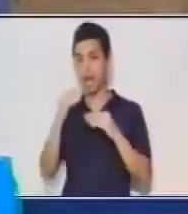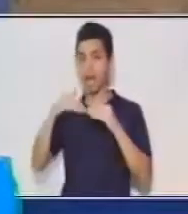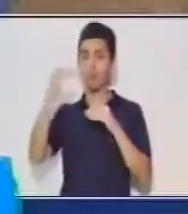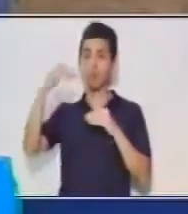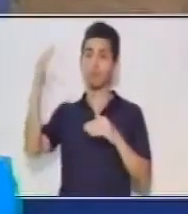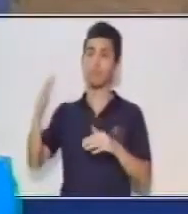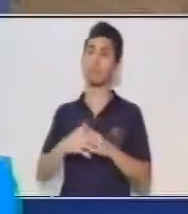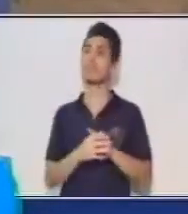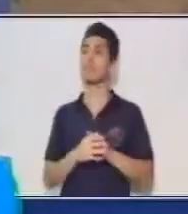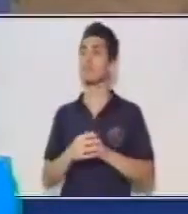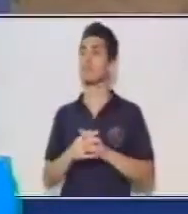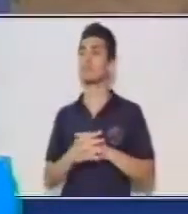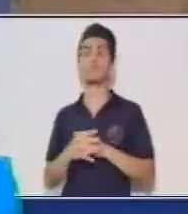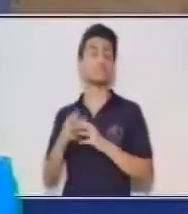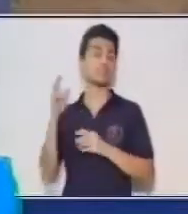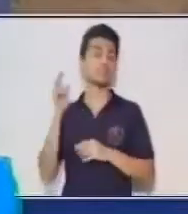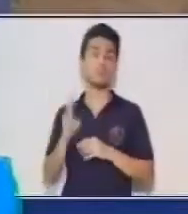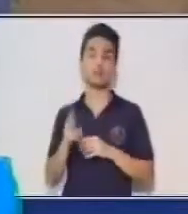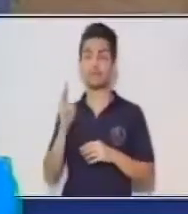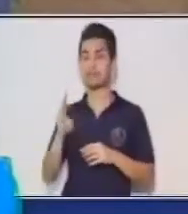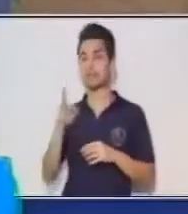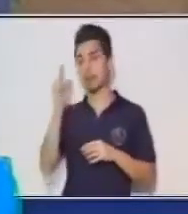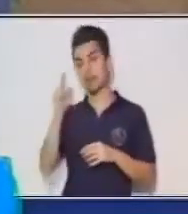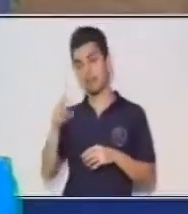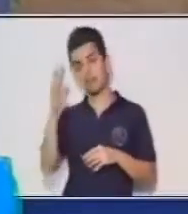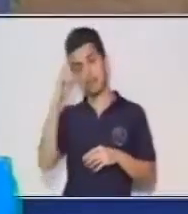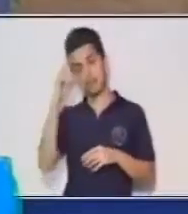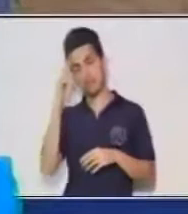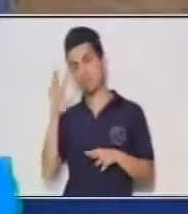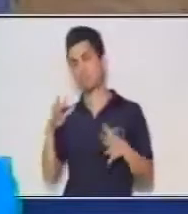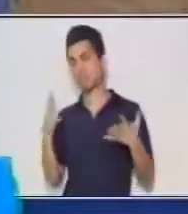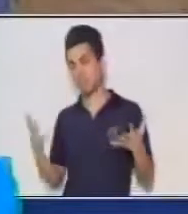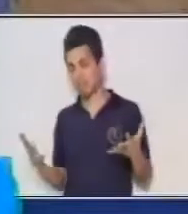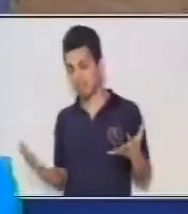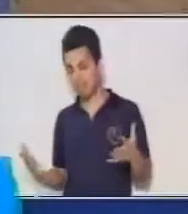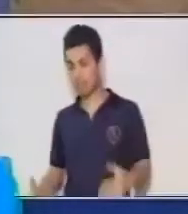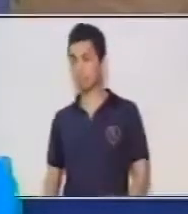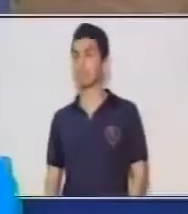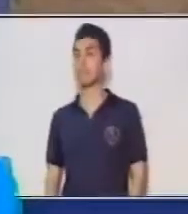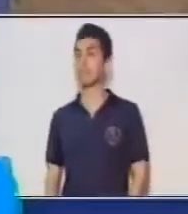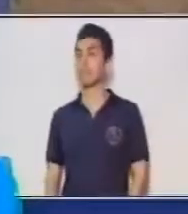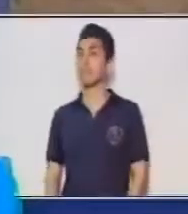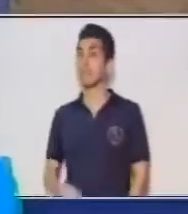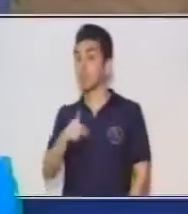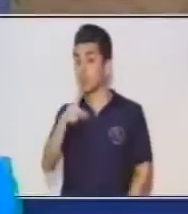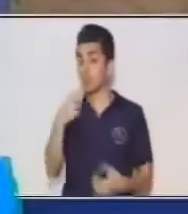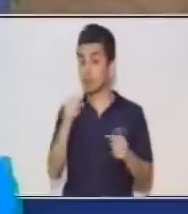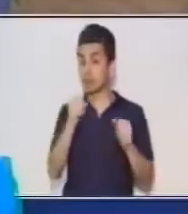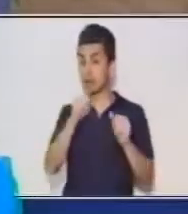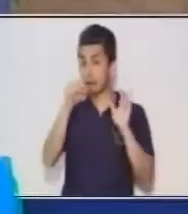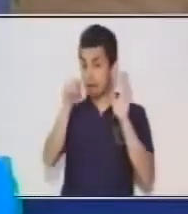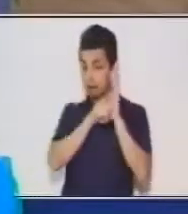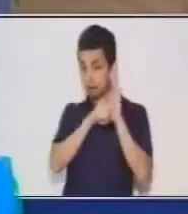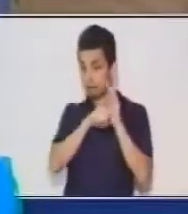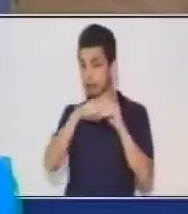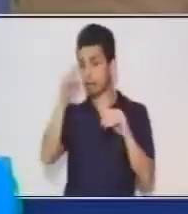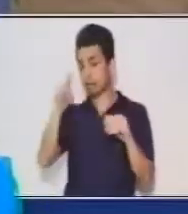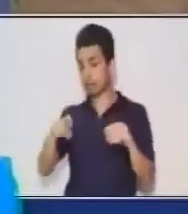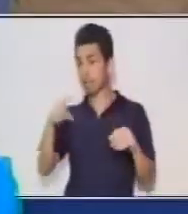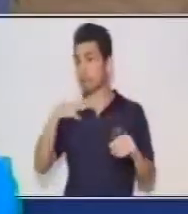aumento. Y siempre debemos de recordar que si vamos a restar, debemos de